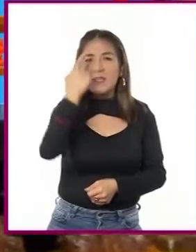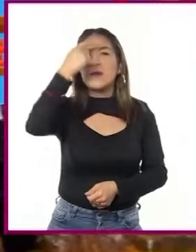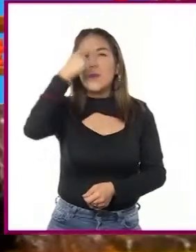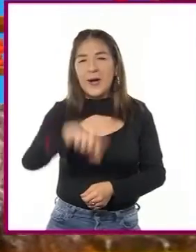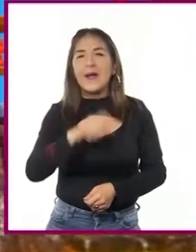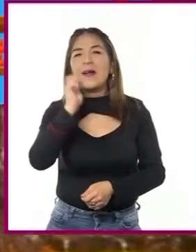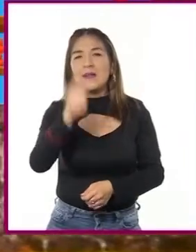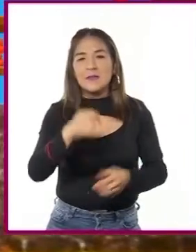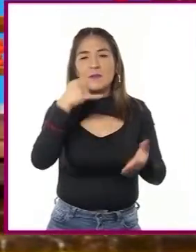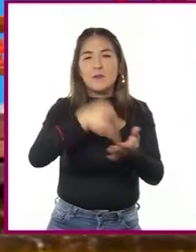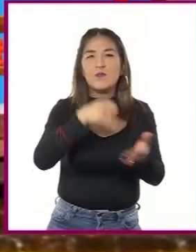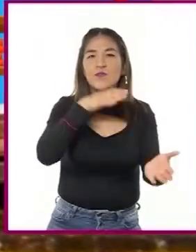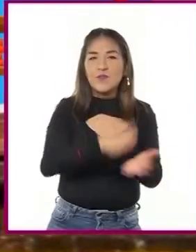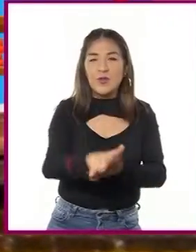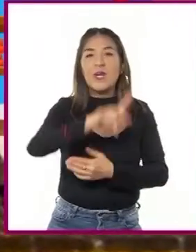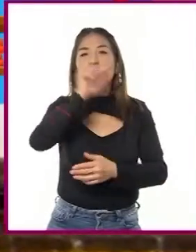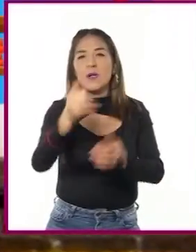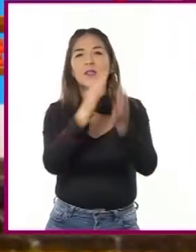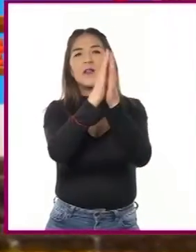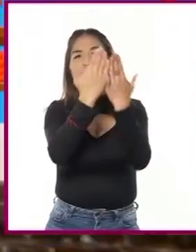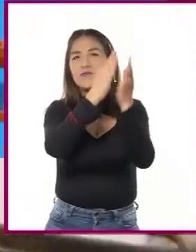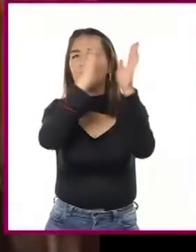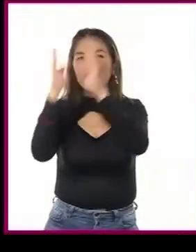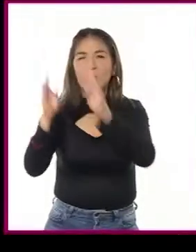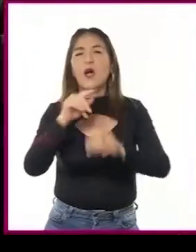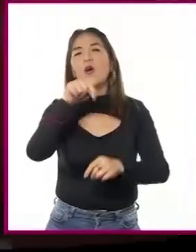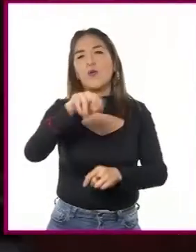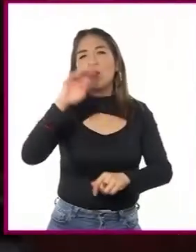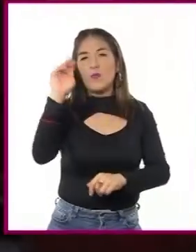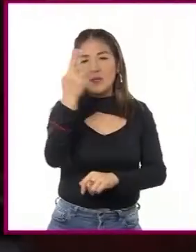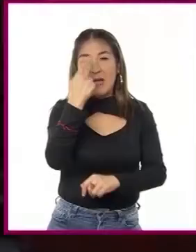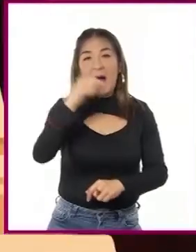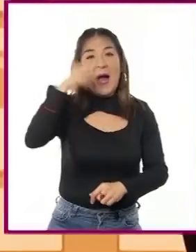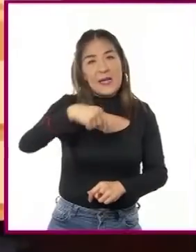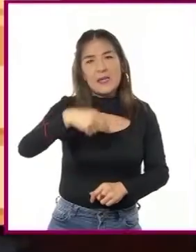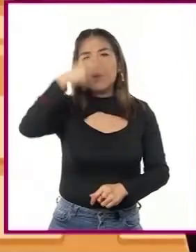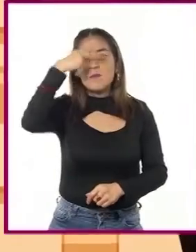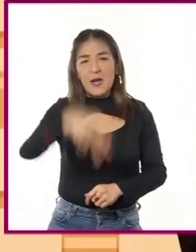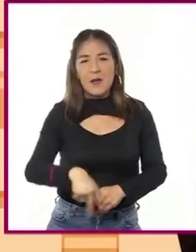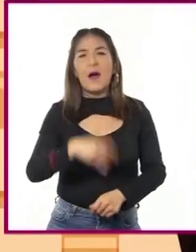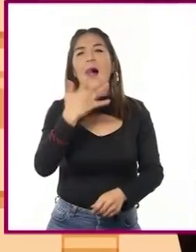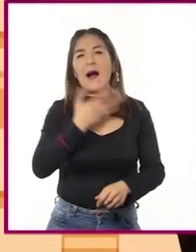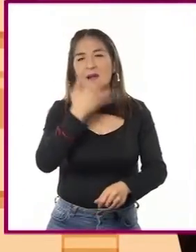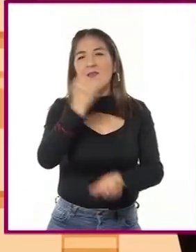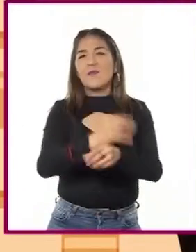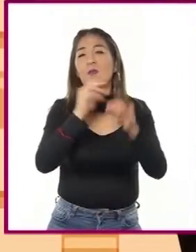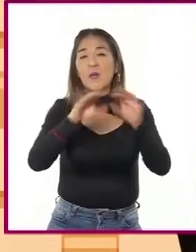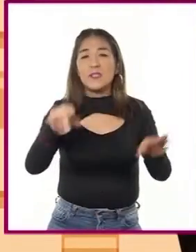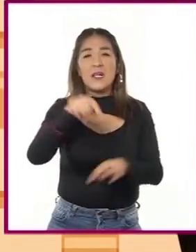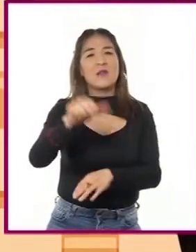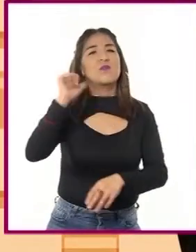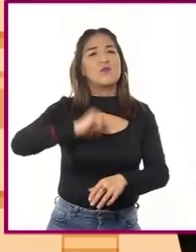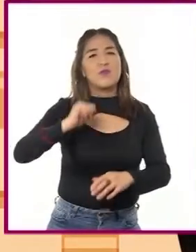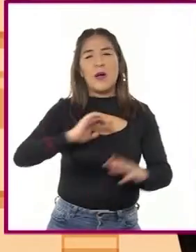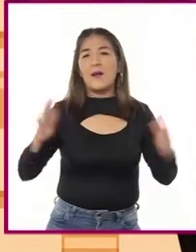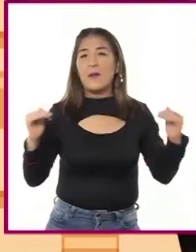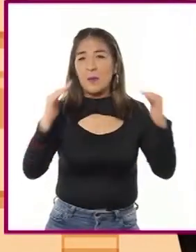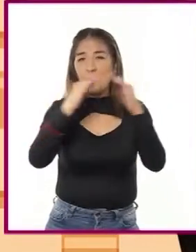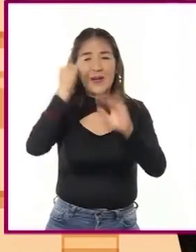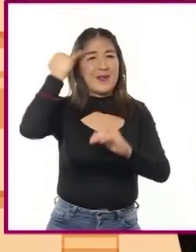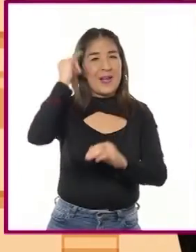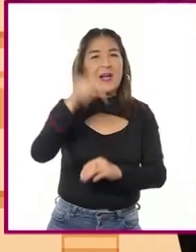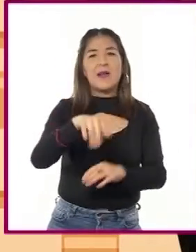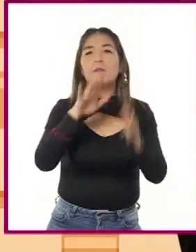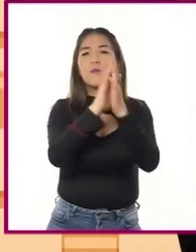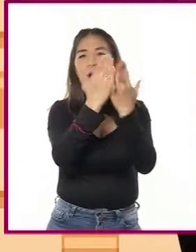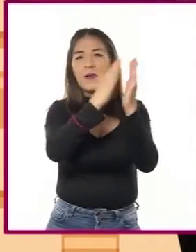la imprenta, se crearon bibliotecas universitarias. En México se tiene información que en la época prehispánica había bibliotecas